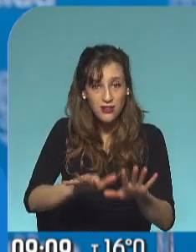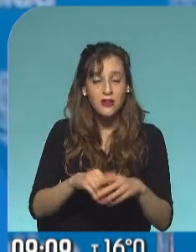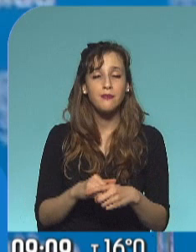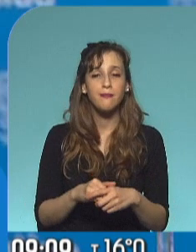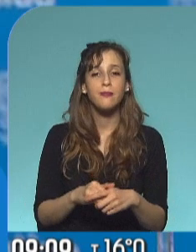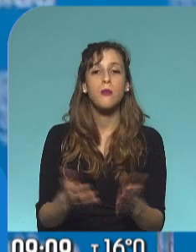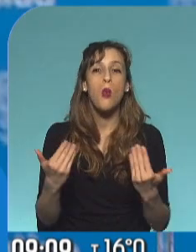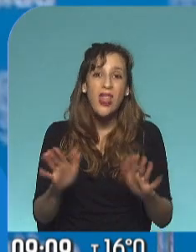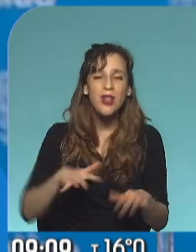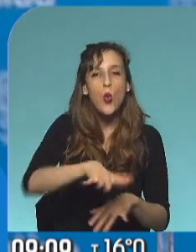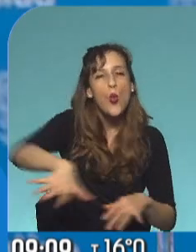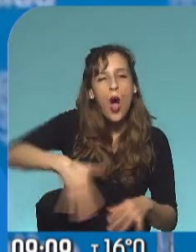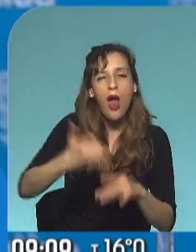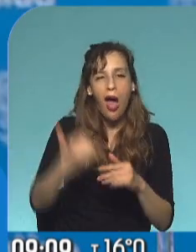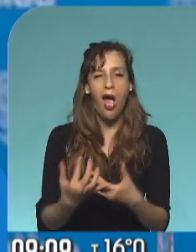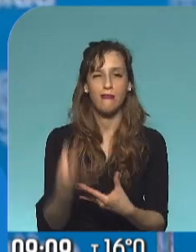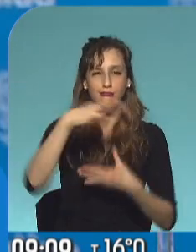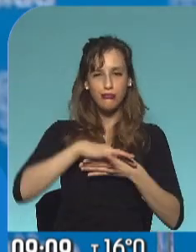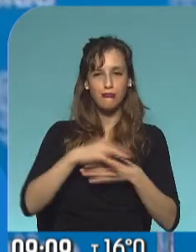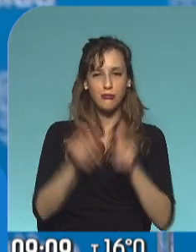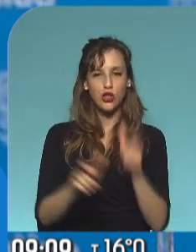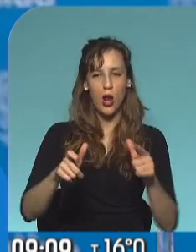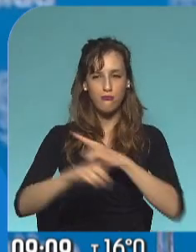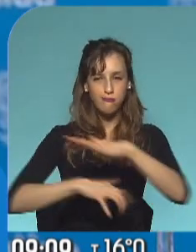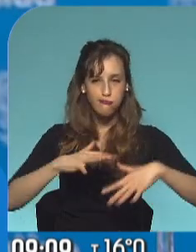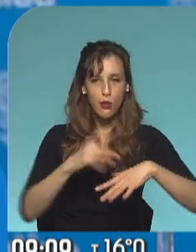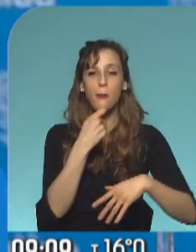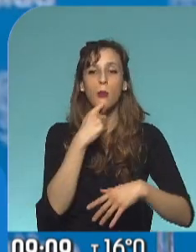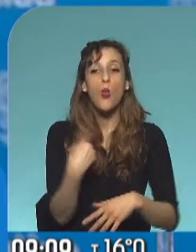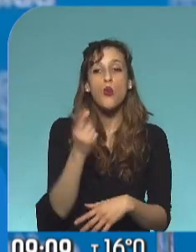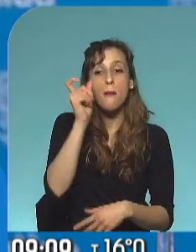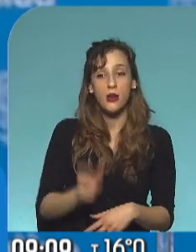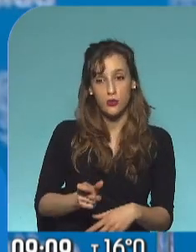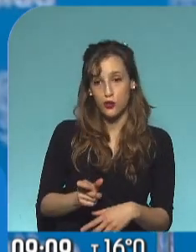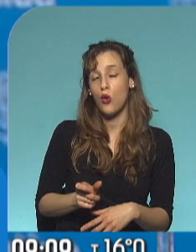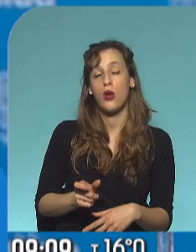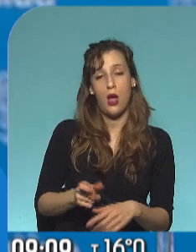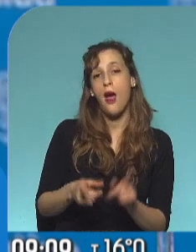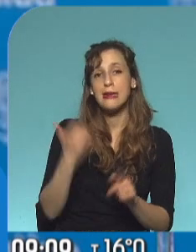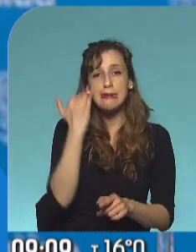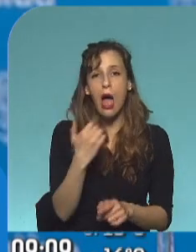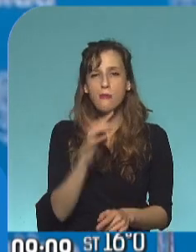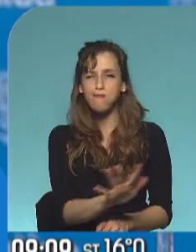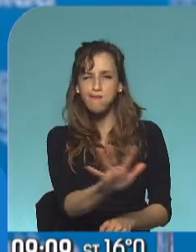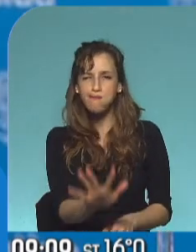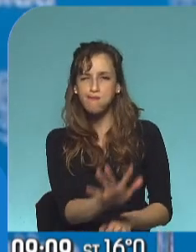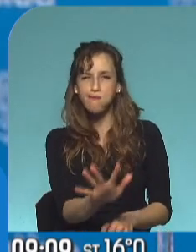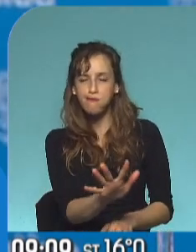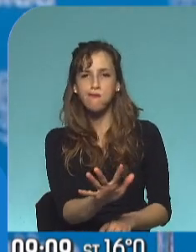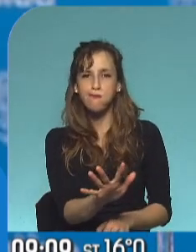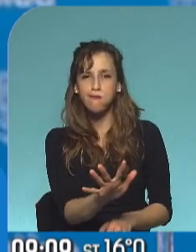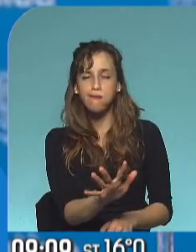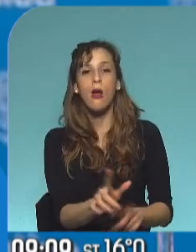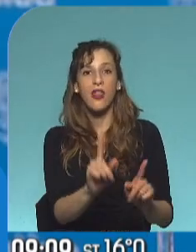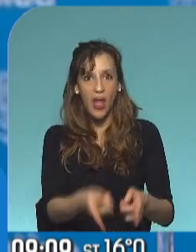en áreas de transmisión comunitaria en donde una persona que reúne las características de caso sospechoso es a su vez